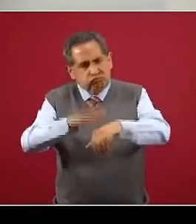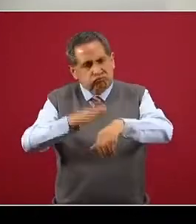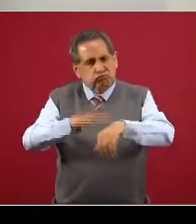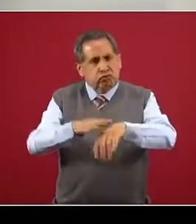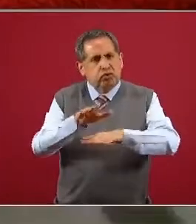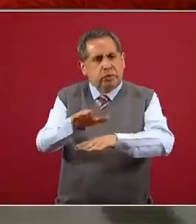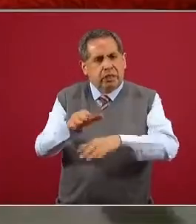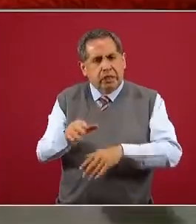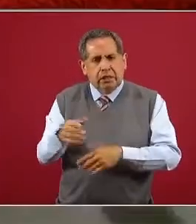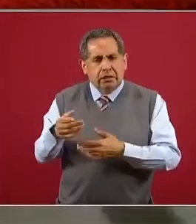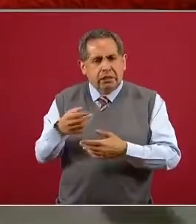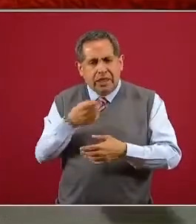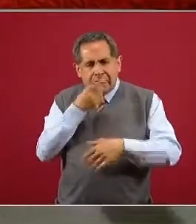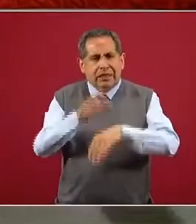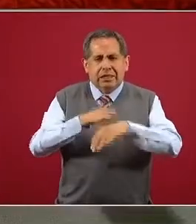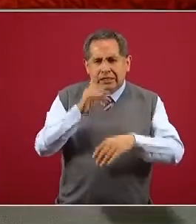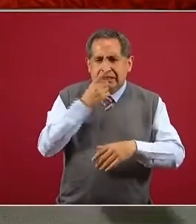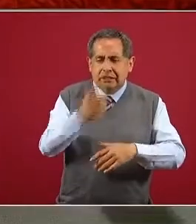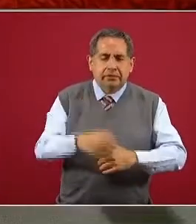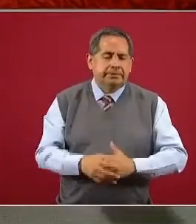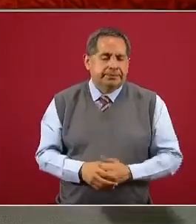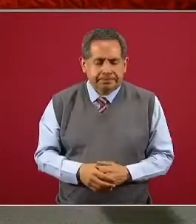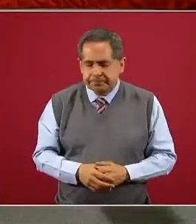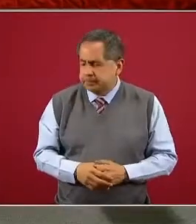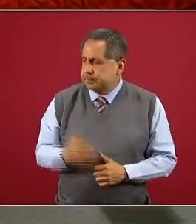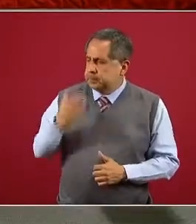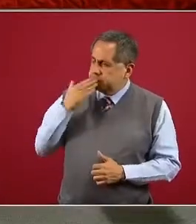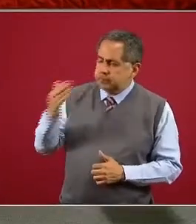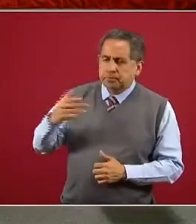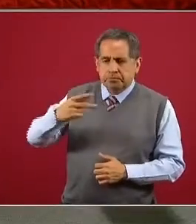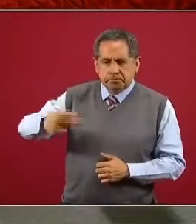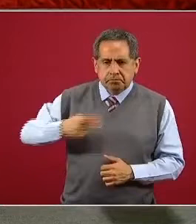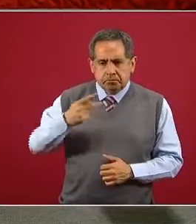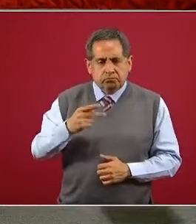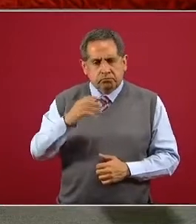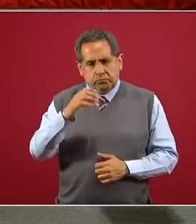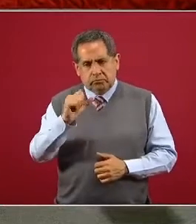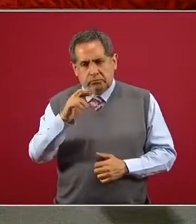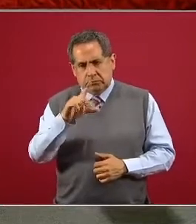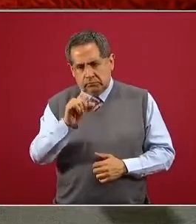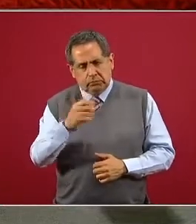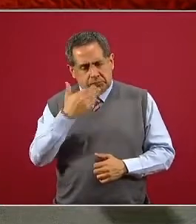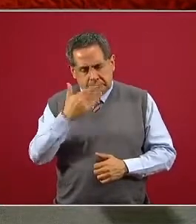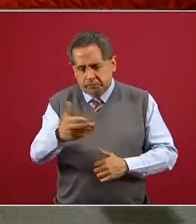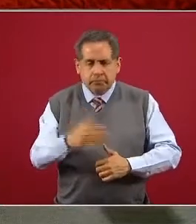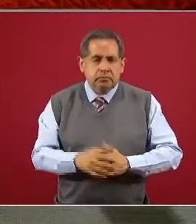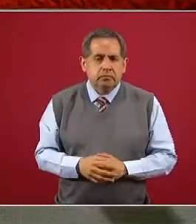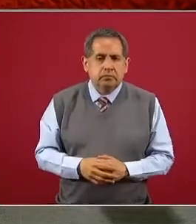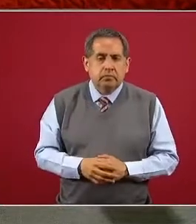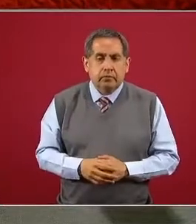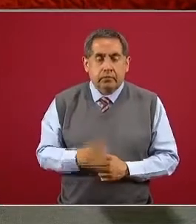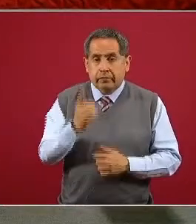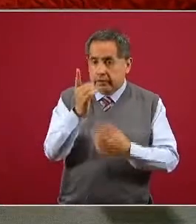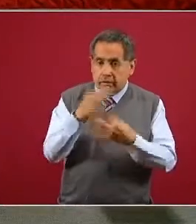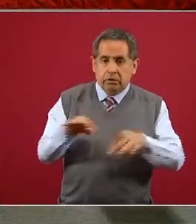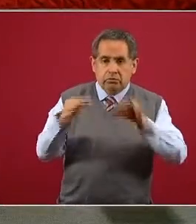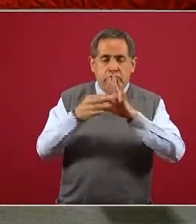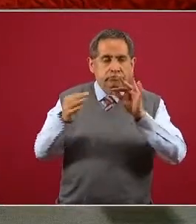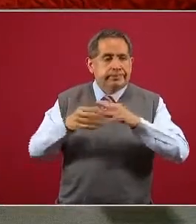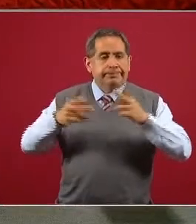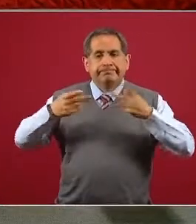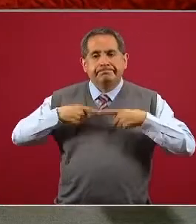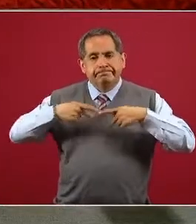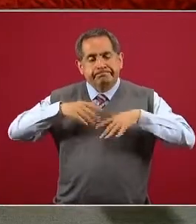autoridades de salud? ¿Cómo no? Gracias, doctor. Gracias por hacer esta pregunta, Carlos. Es importante que la